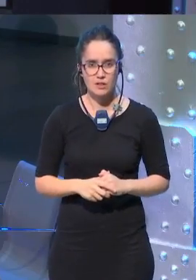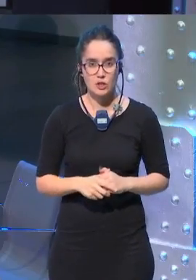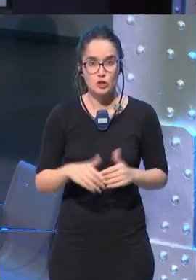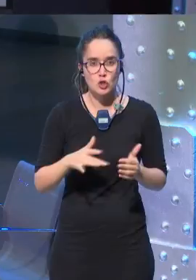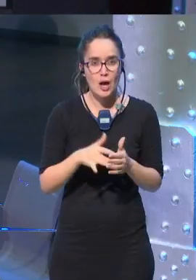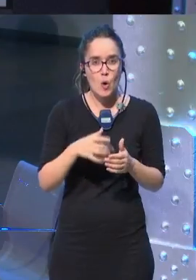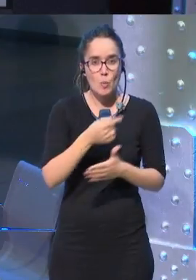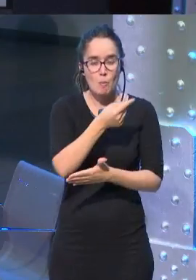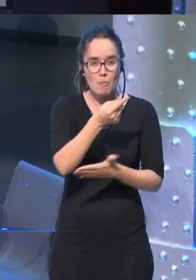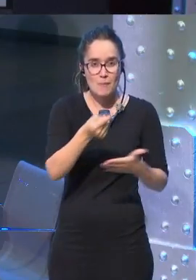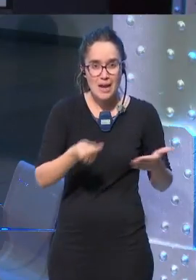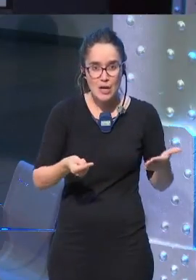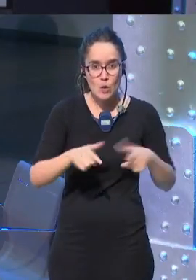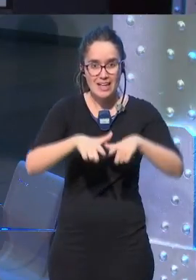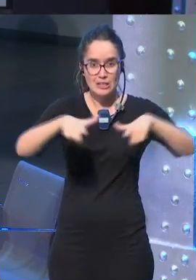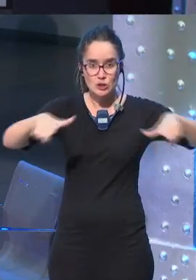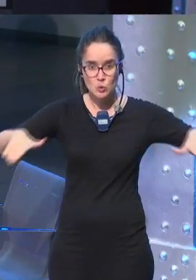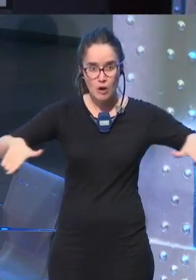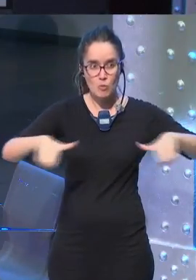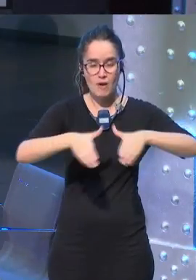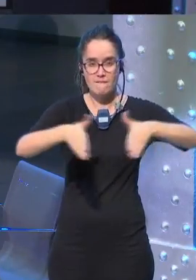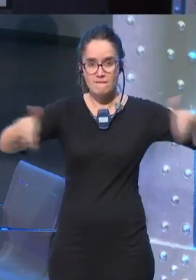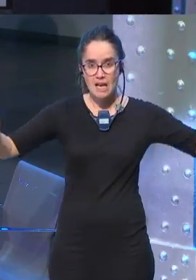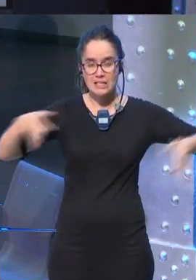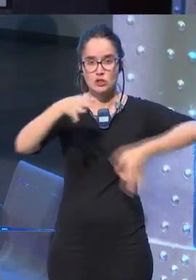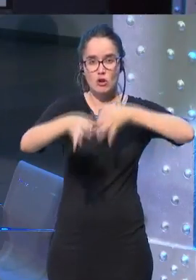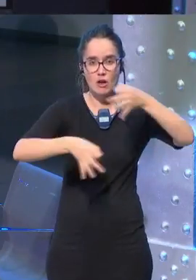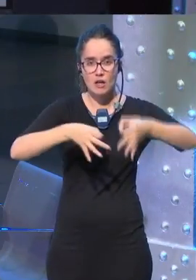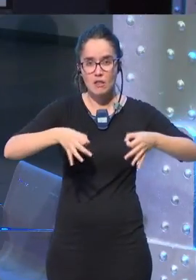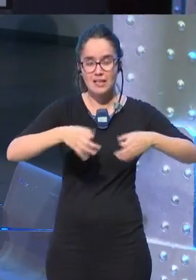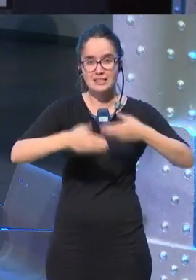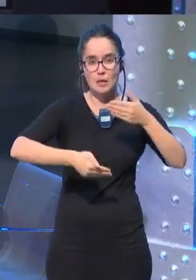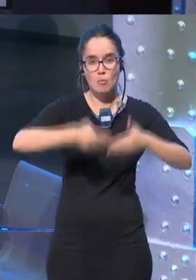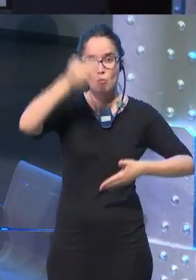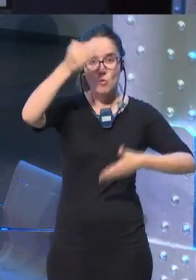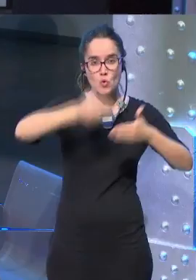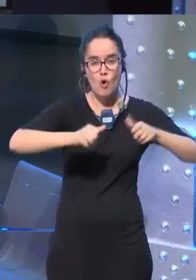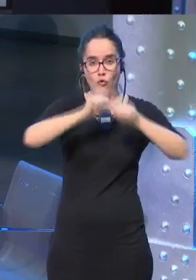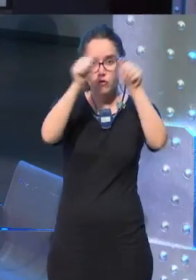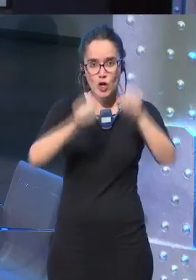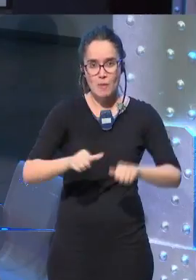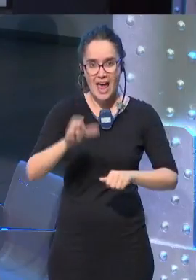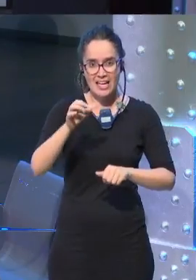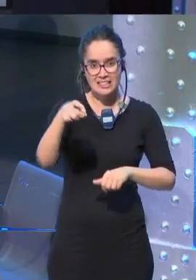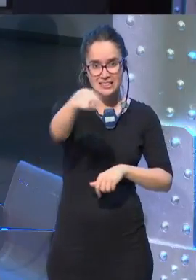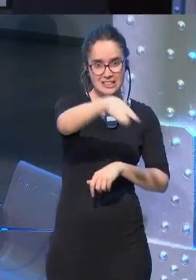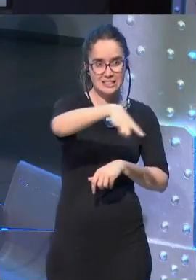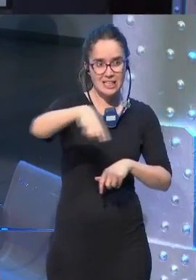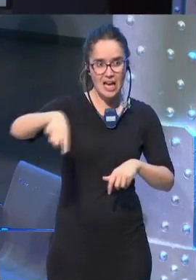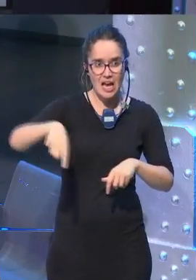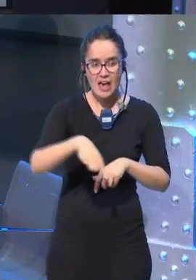Es un plano de suelo muy abierto que se organiza en torno a este muro en forma de S, y después tiene